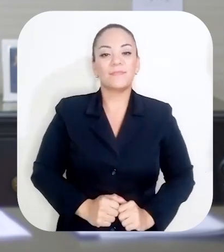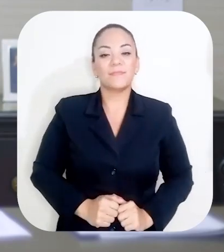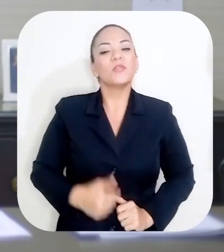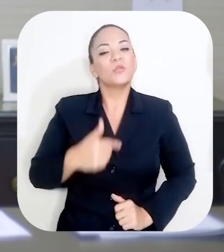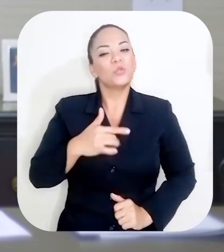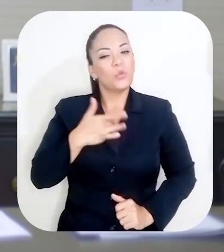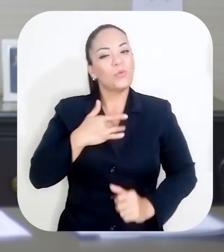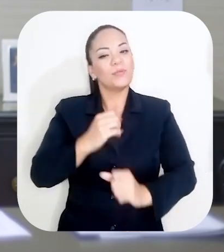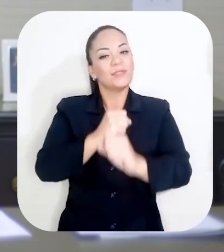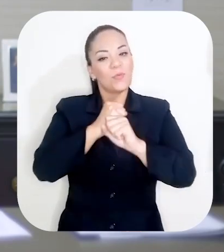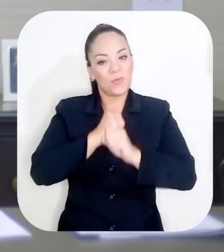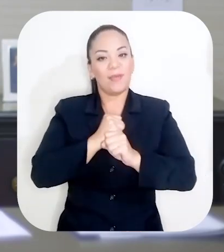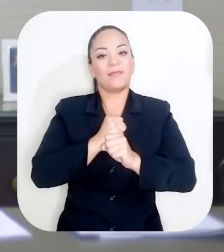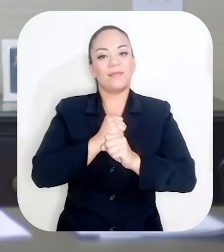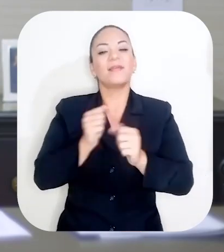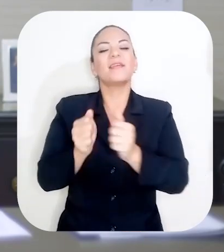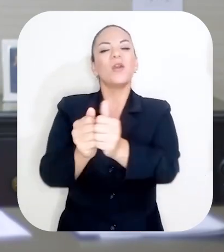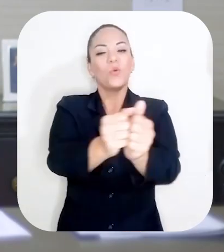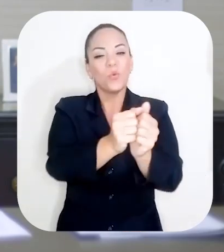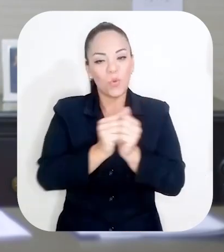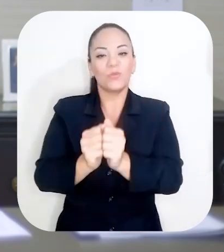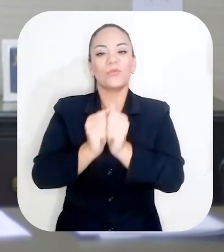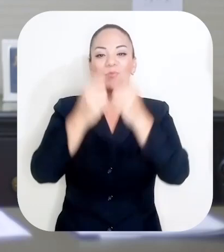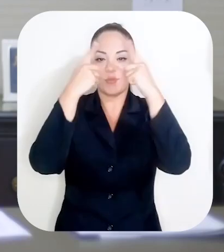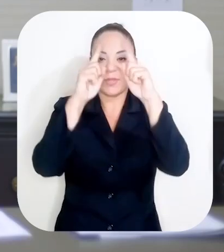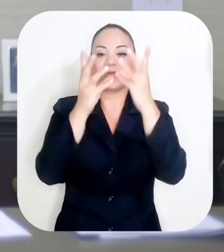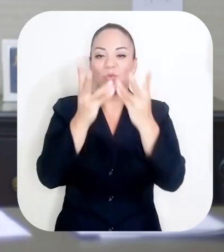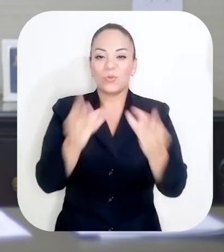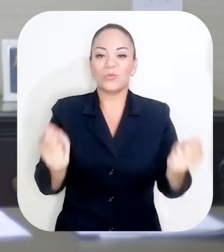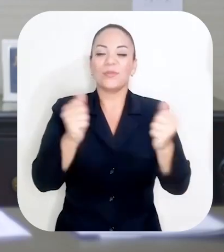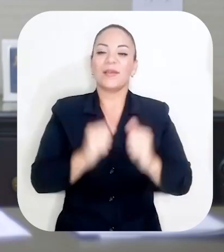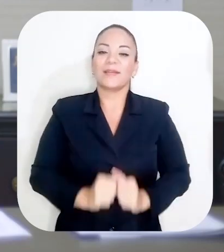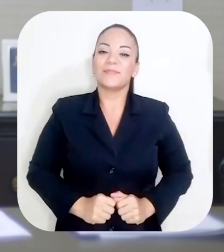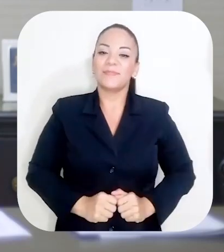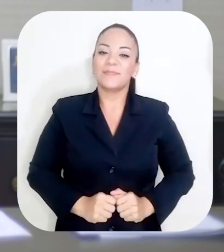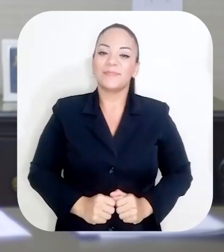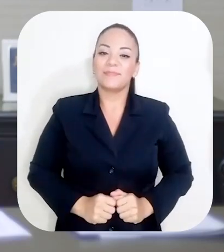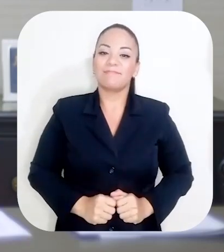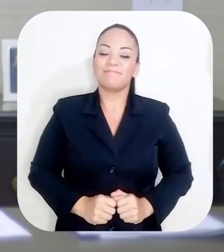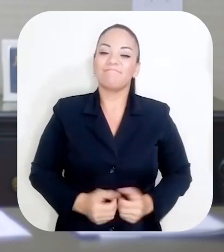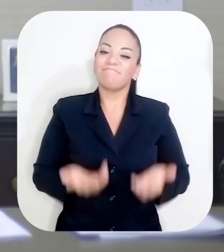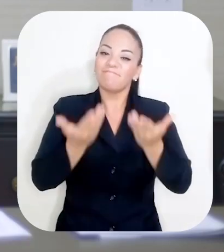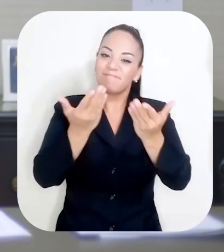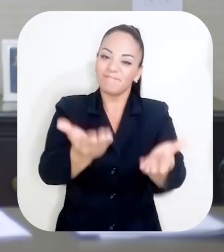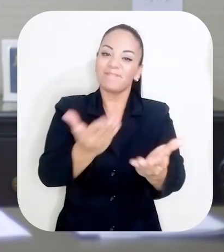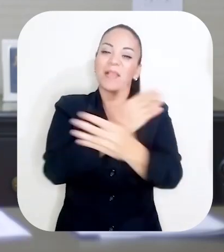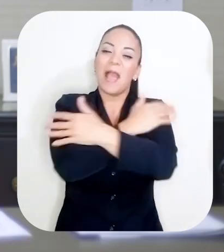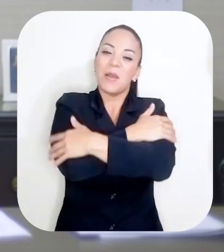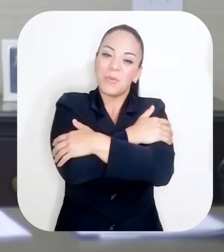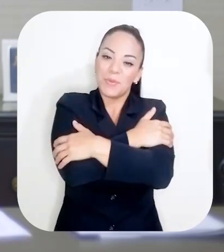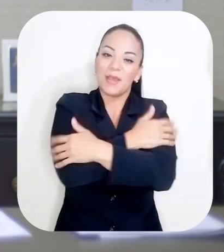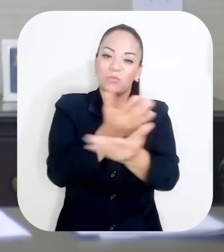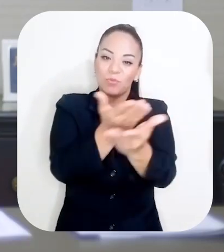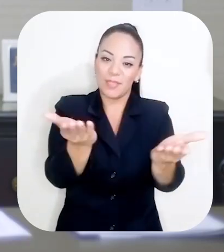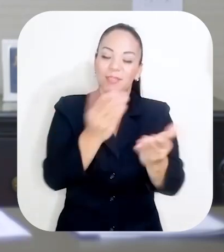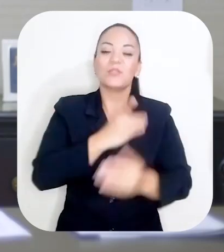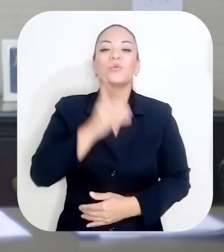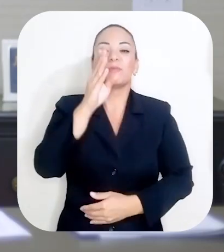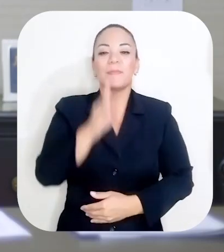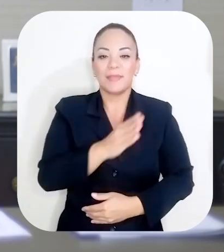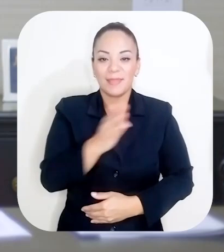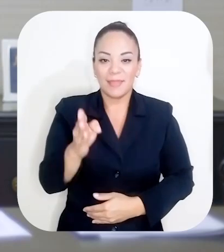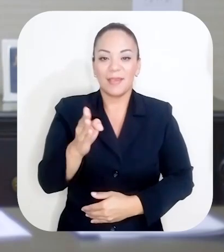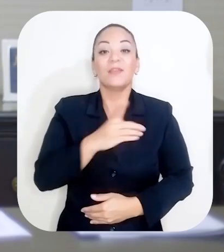certeza de que junto lo vamos a resolver Les mando un gran abrazo que